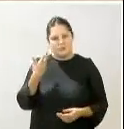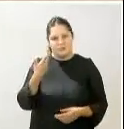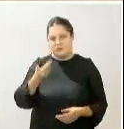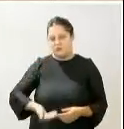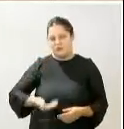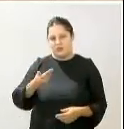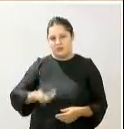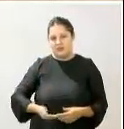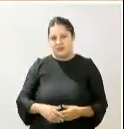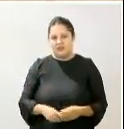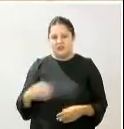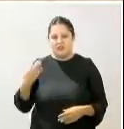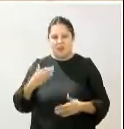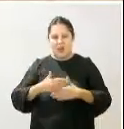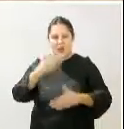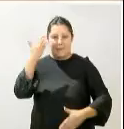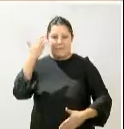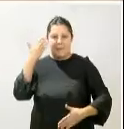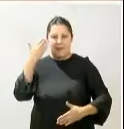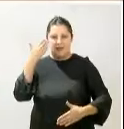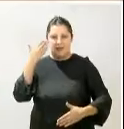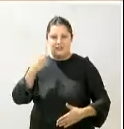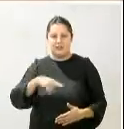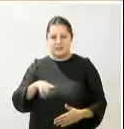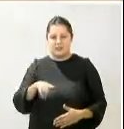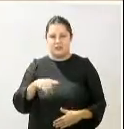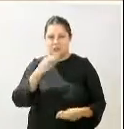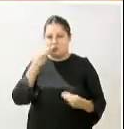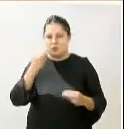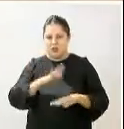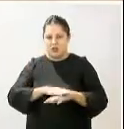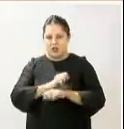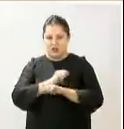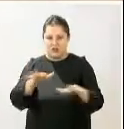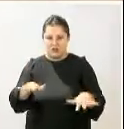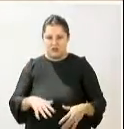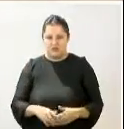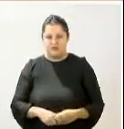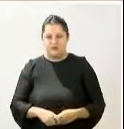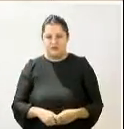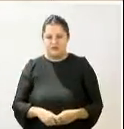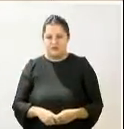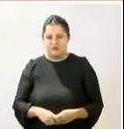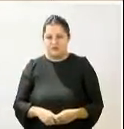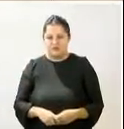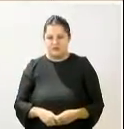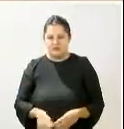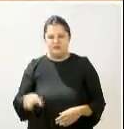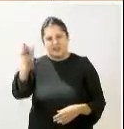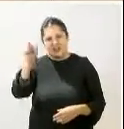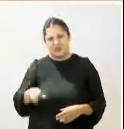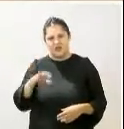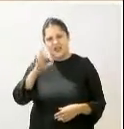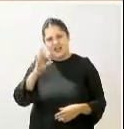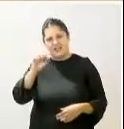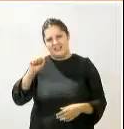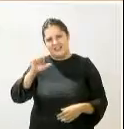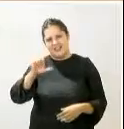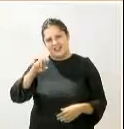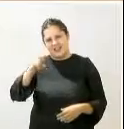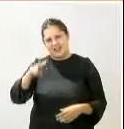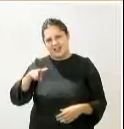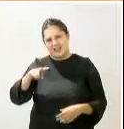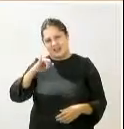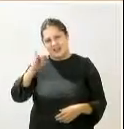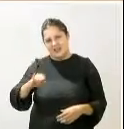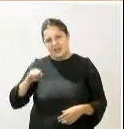que la prensa juega también a la hora de difundir. Y el señor Sáenz, Teri Sáenz, publicaba en Diario